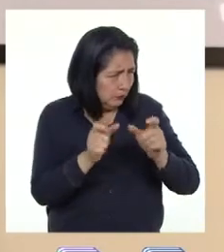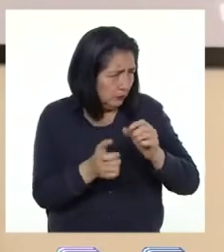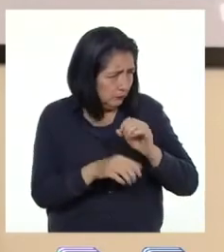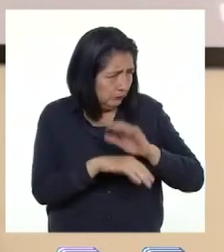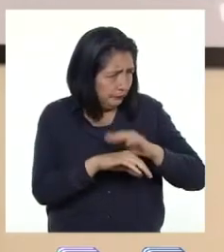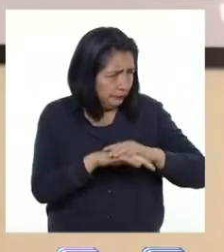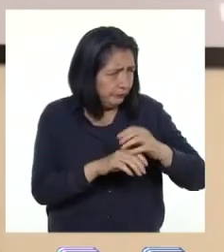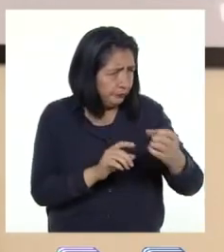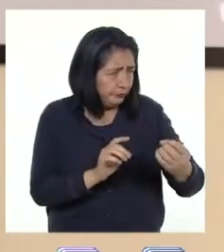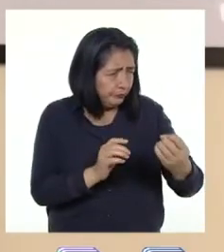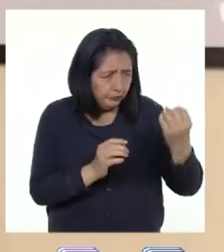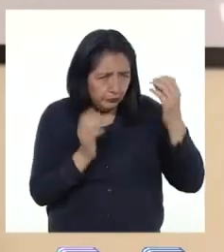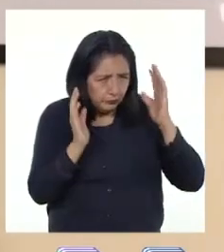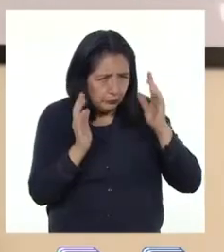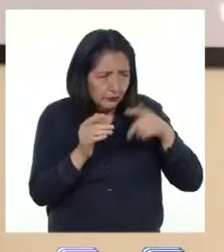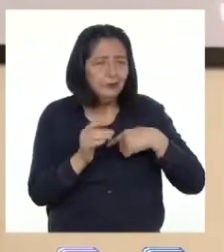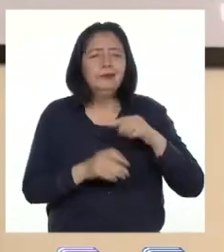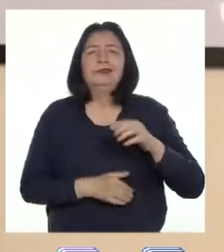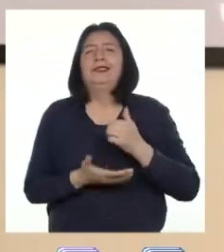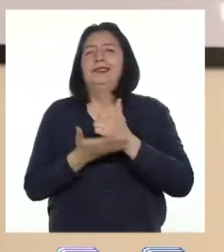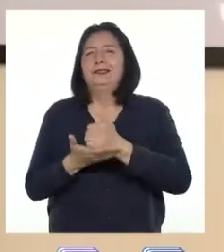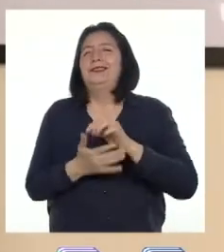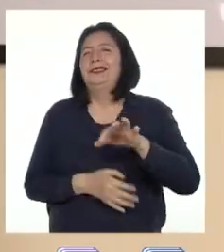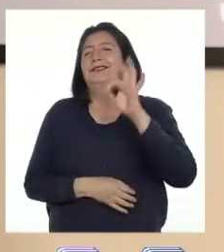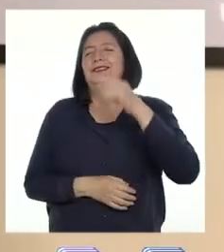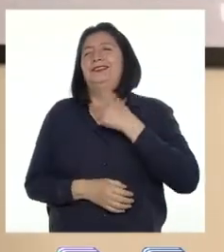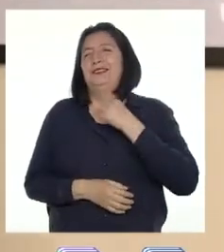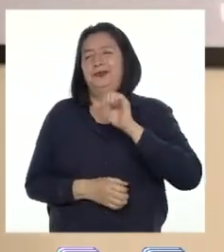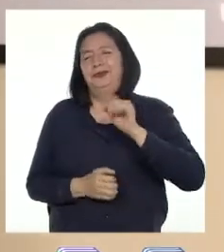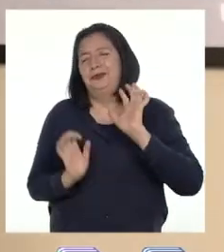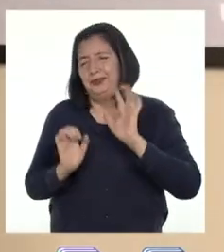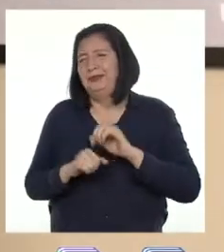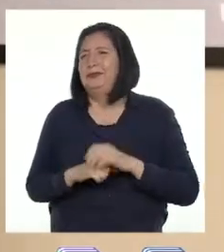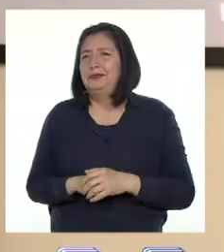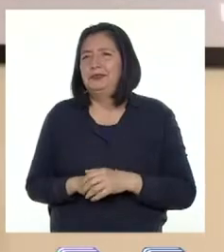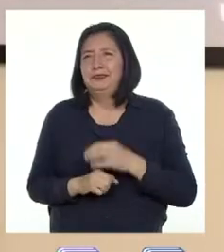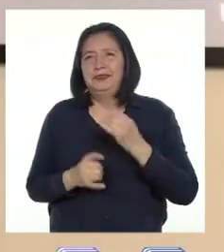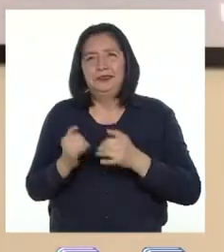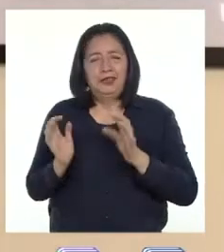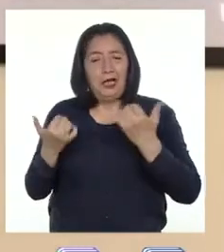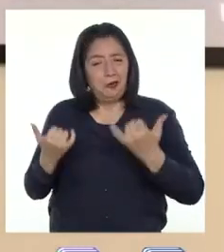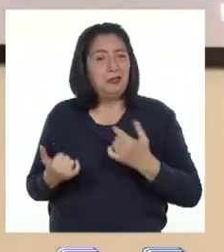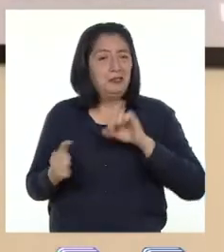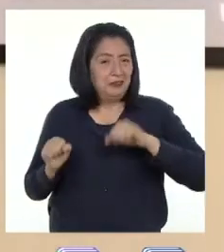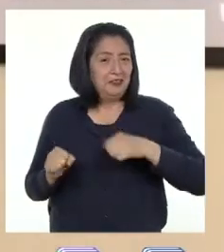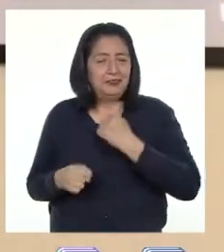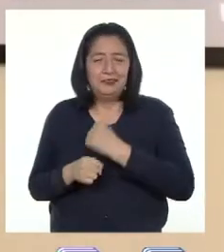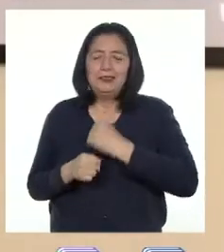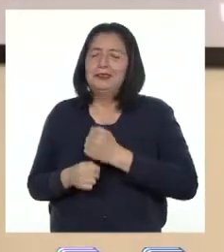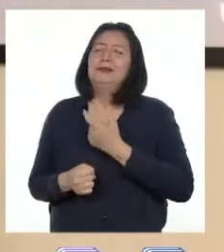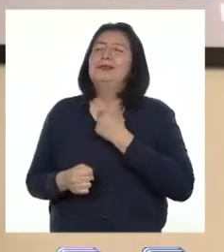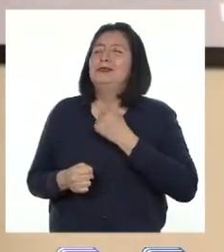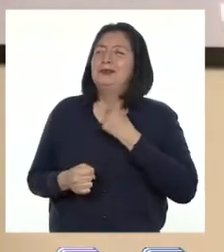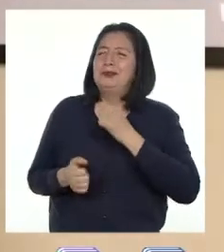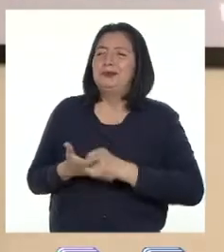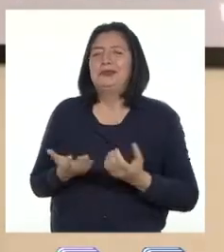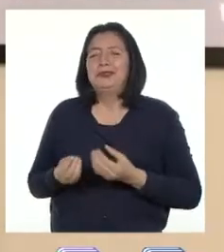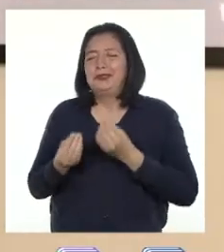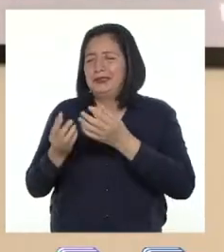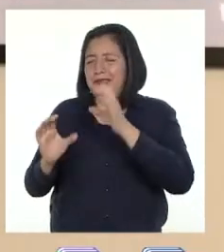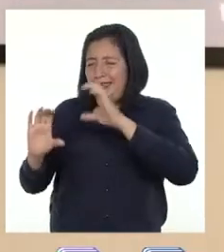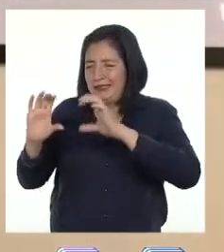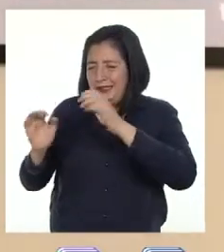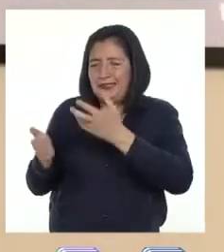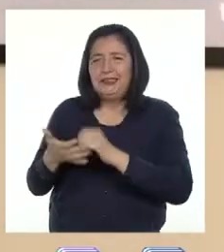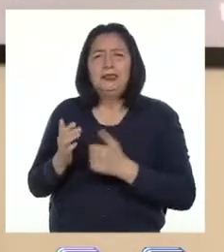consejos te ayuda a encontrar lo que te gusta, y al final, ahora que me dedico a lo que me gusta, que es comunicar la ciencia, también